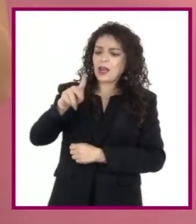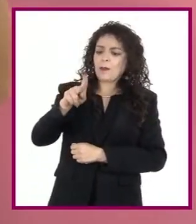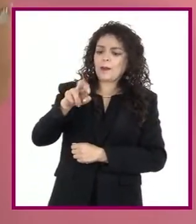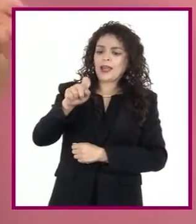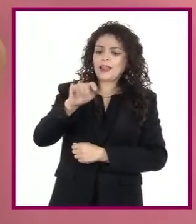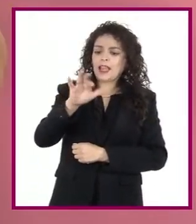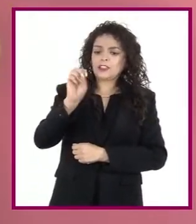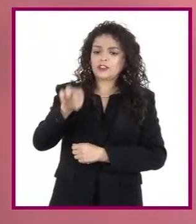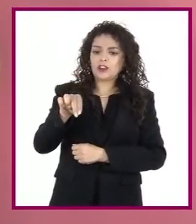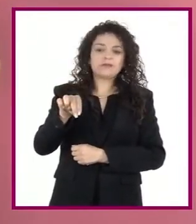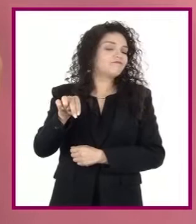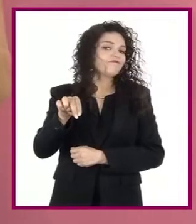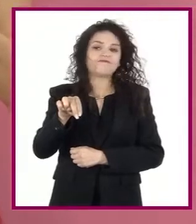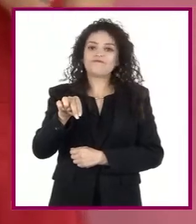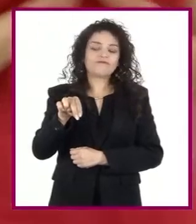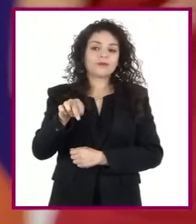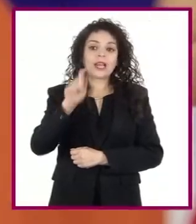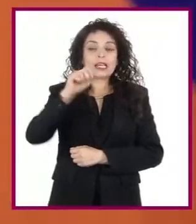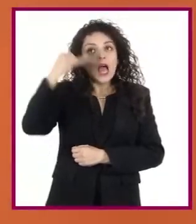ideas para desarrollarla.